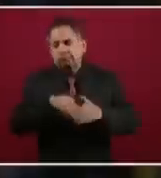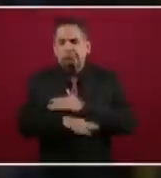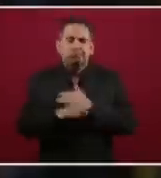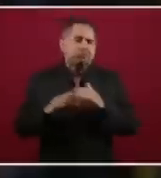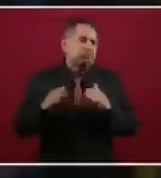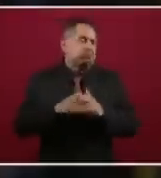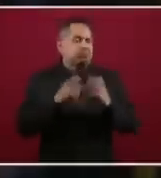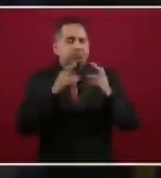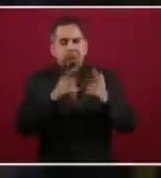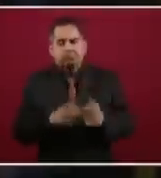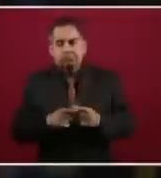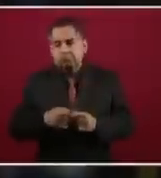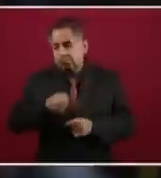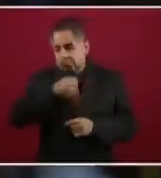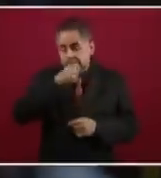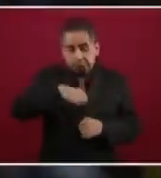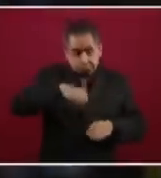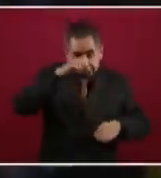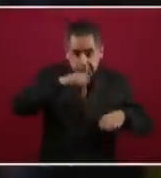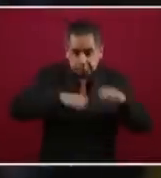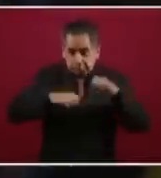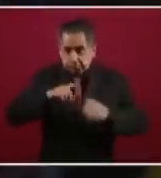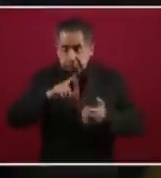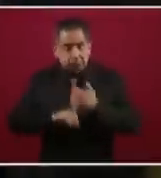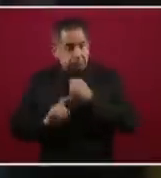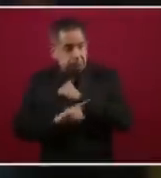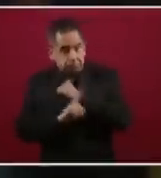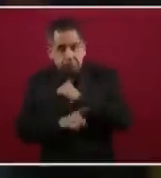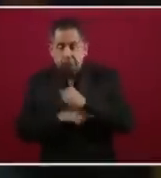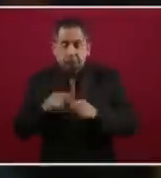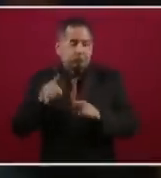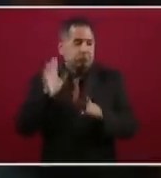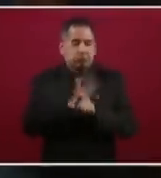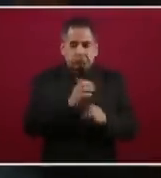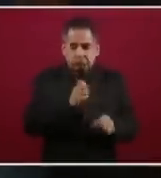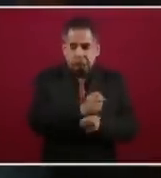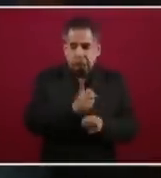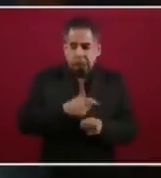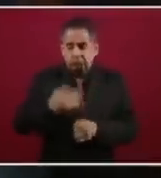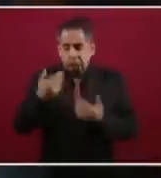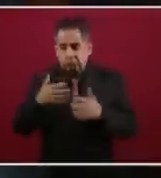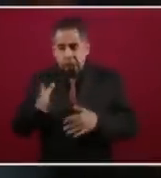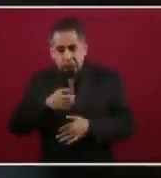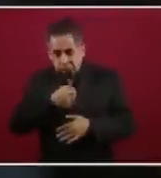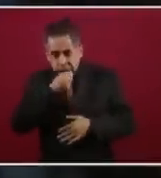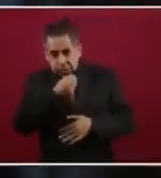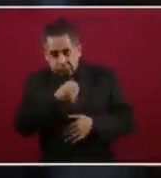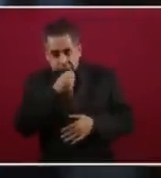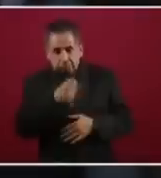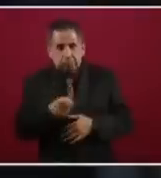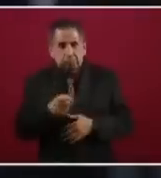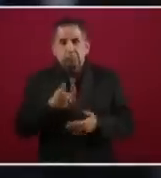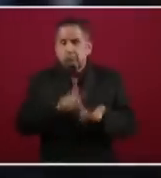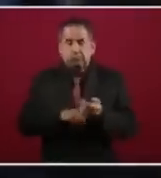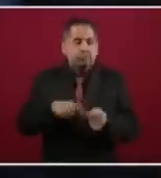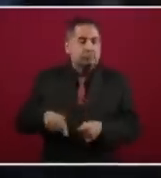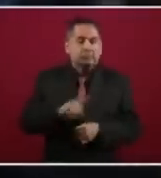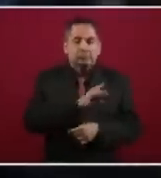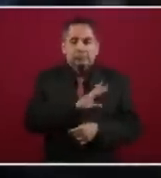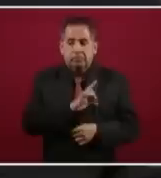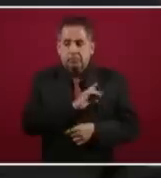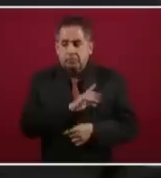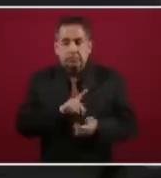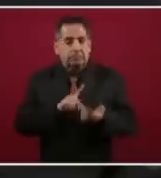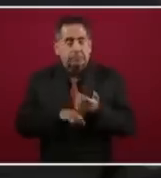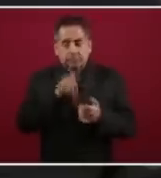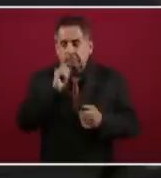los ancianos, a señoras embarazadas los golpearon. Yo ya los entrevisté. Tenían mucho miedo, ese mismo día